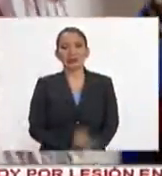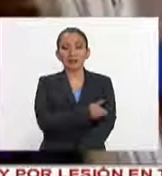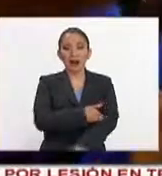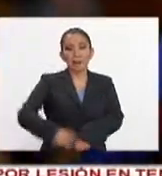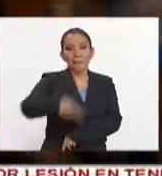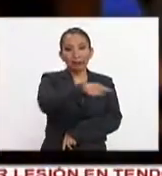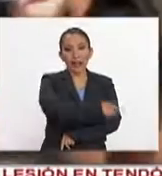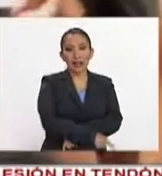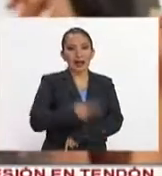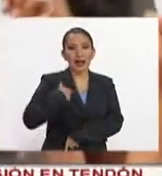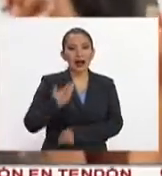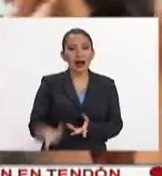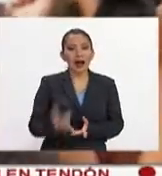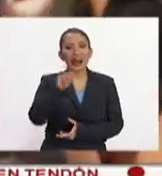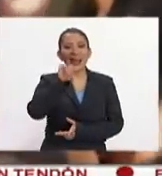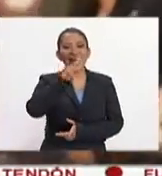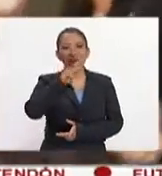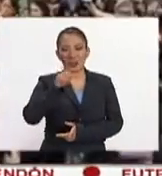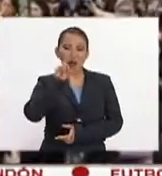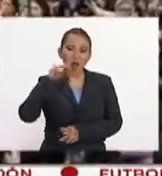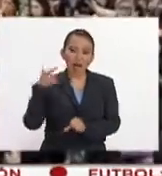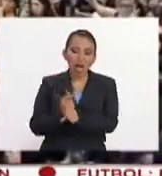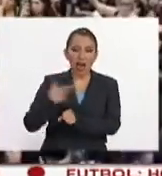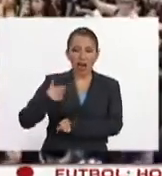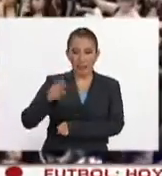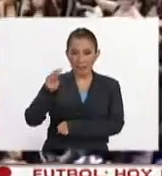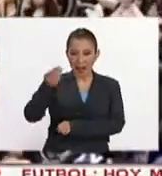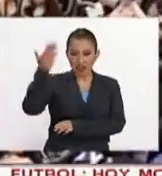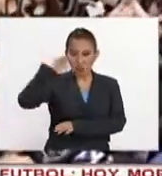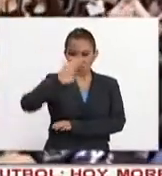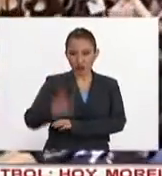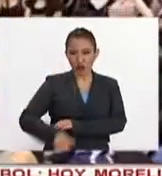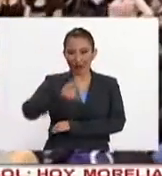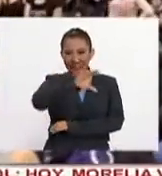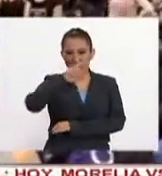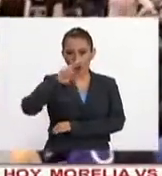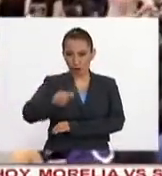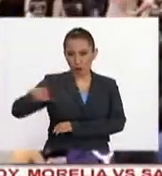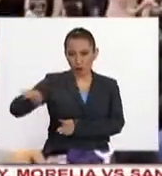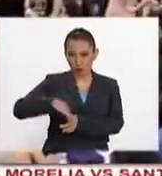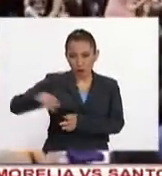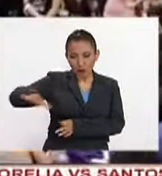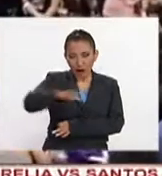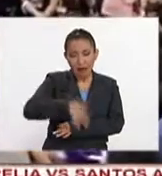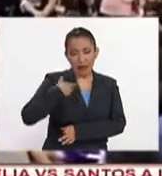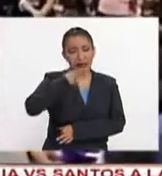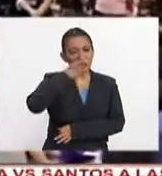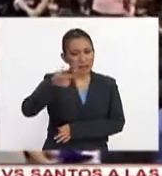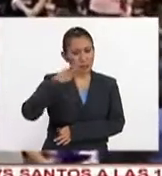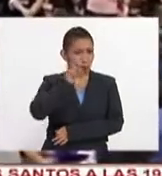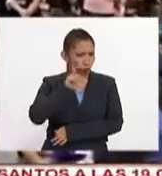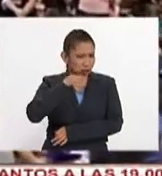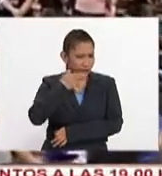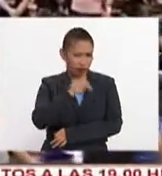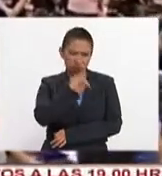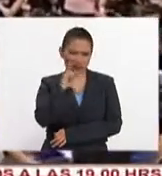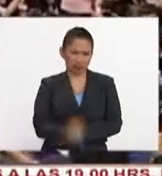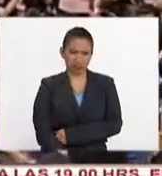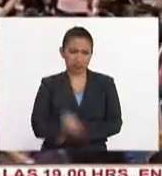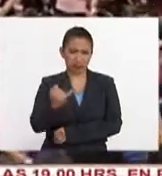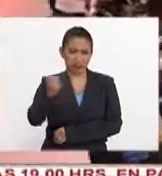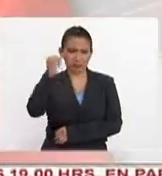Familiares de Lesbi Osorio, cuyo cuerpo fue encontrado en mayo pasado en las inmediaciones de CEU, insisten en que la joven no se